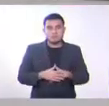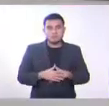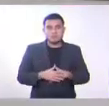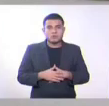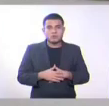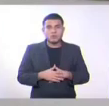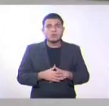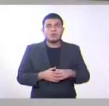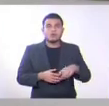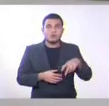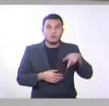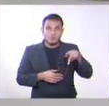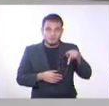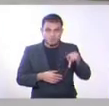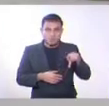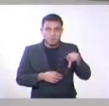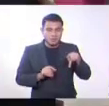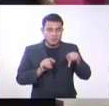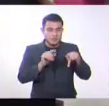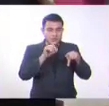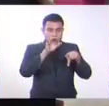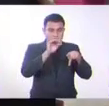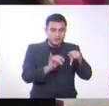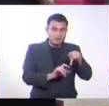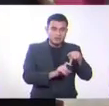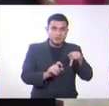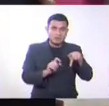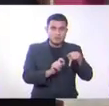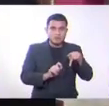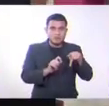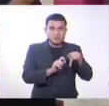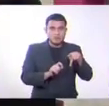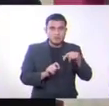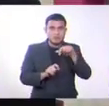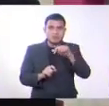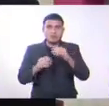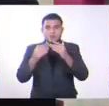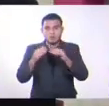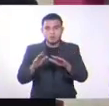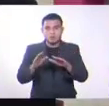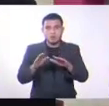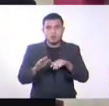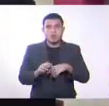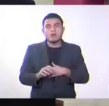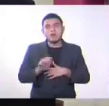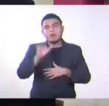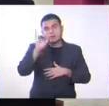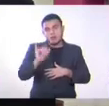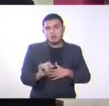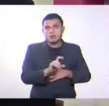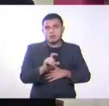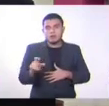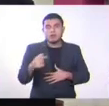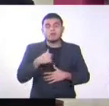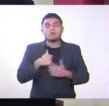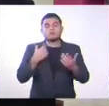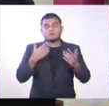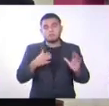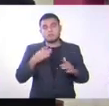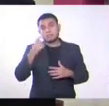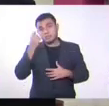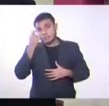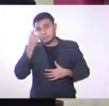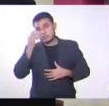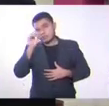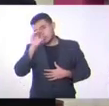se encuentra en el origen y Q es un punto diferente en el plano cartesiano. Ahora sí ya tengo más fresca